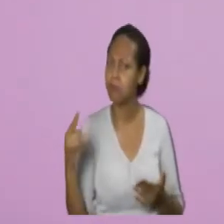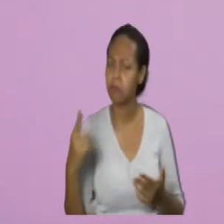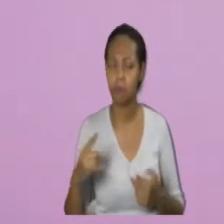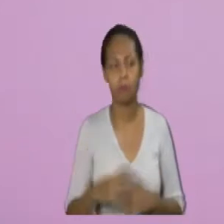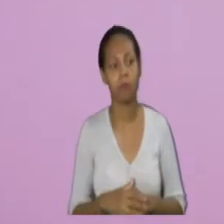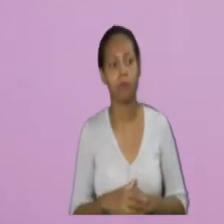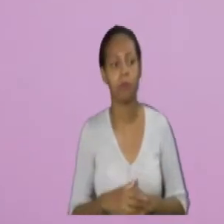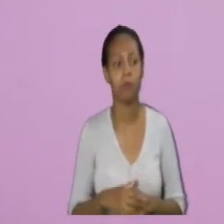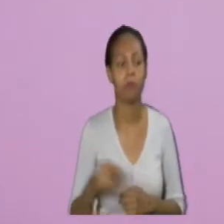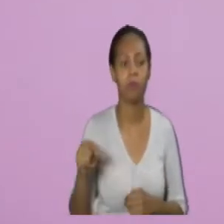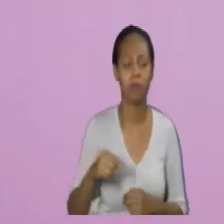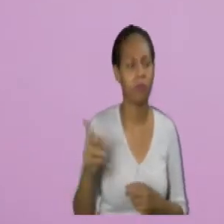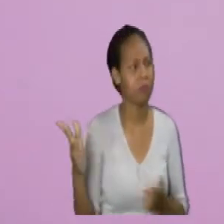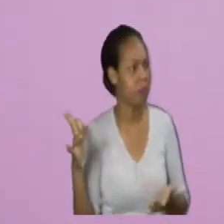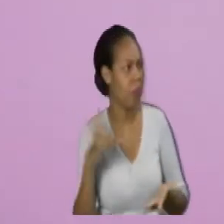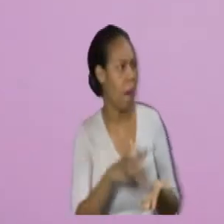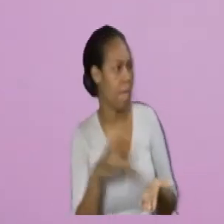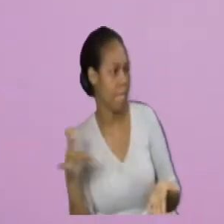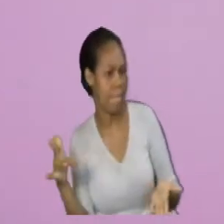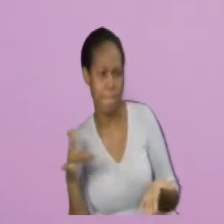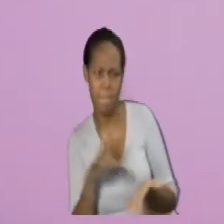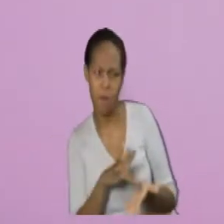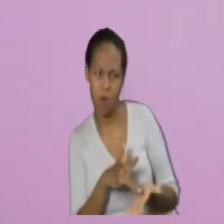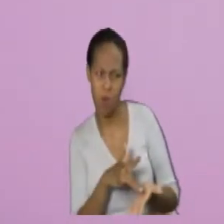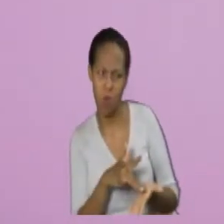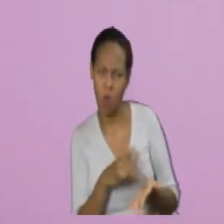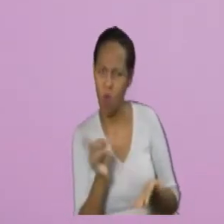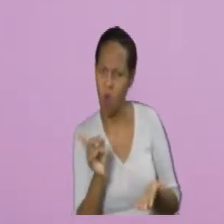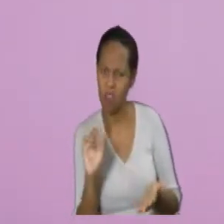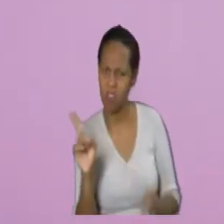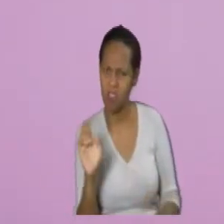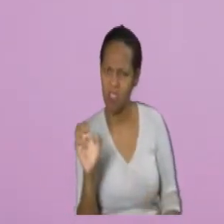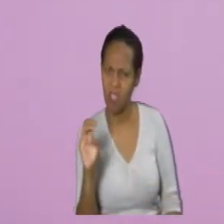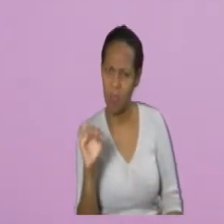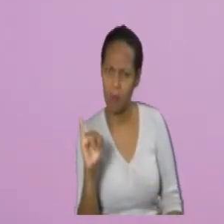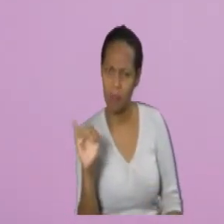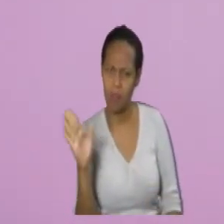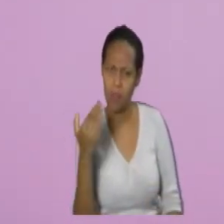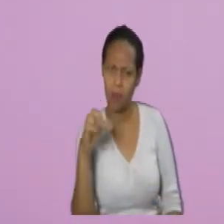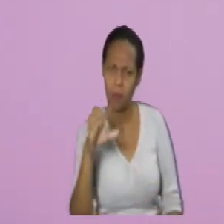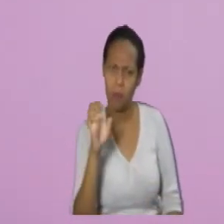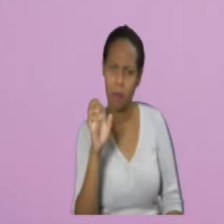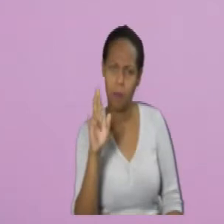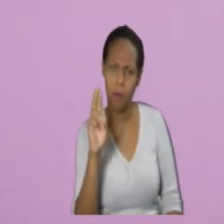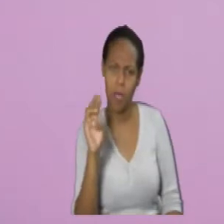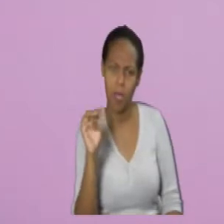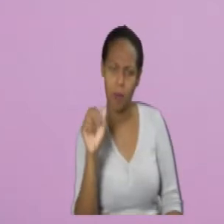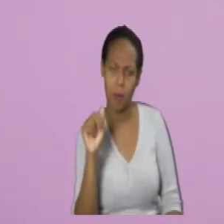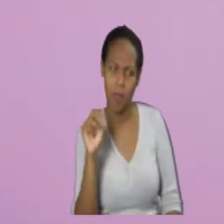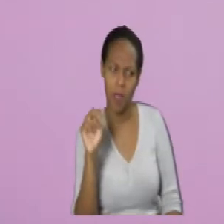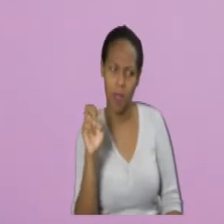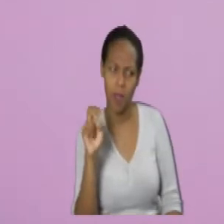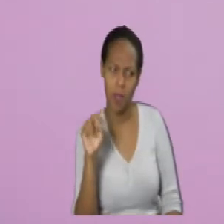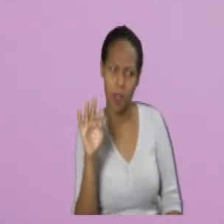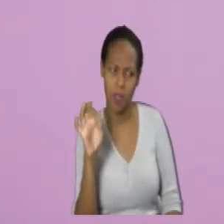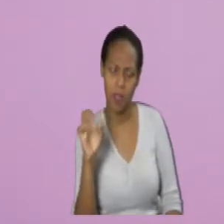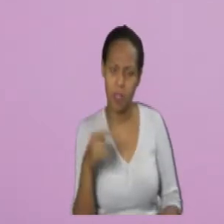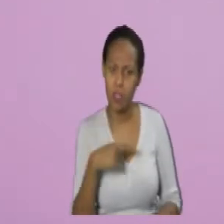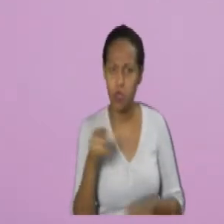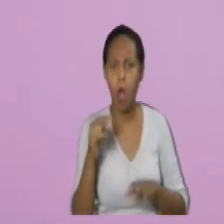El servicio semipermanente es con unos esmaltes especiales a base de gel que se adhieren inmediatamente a la lámina de la